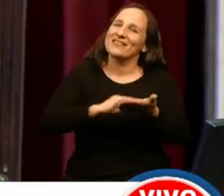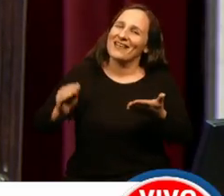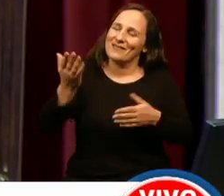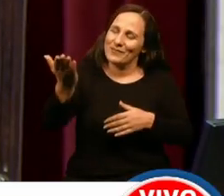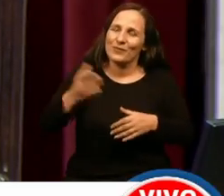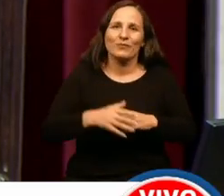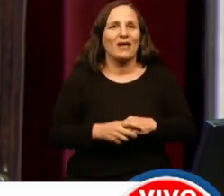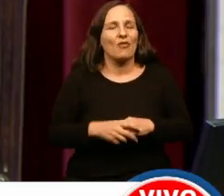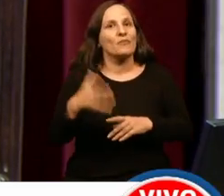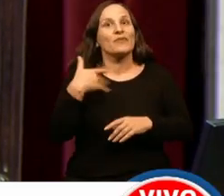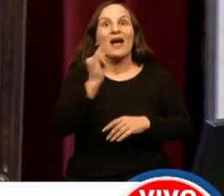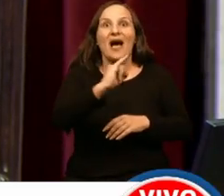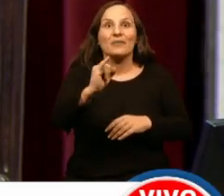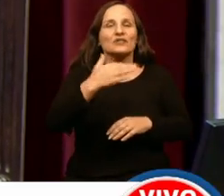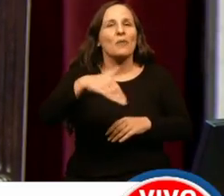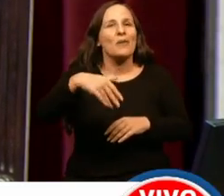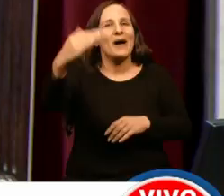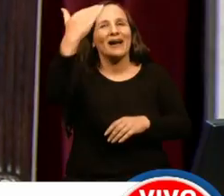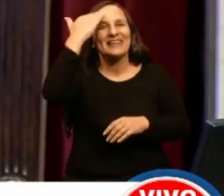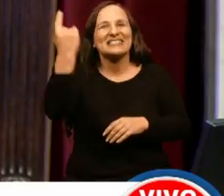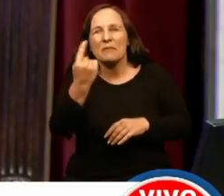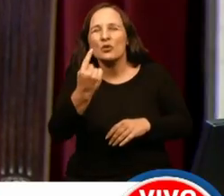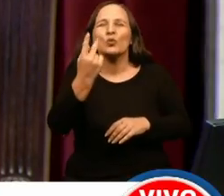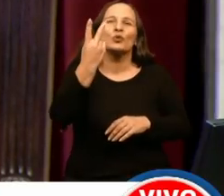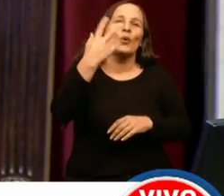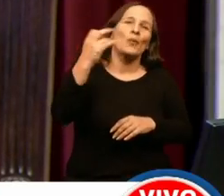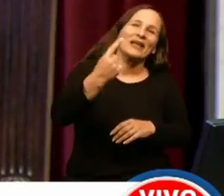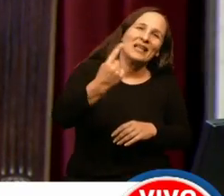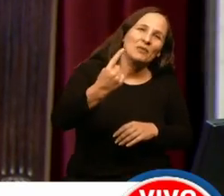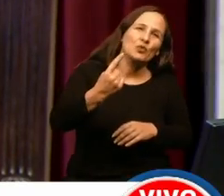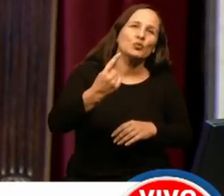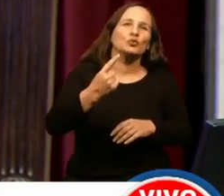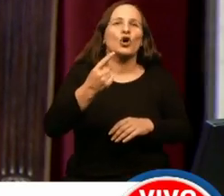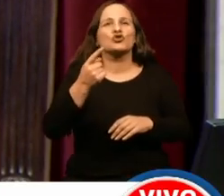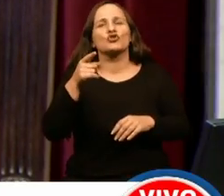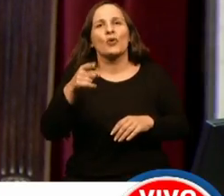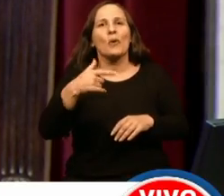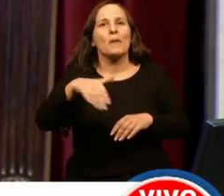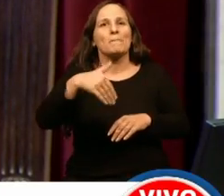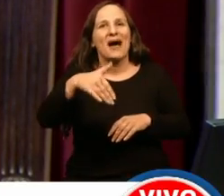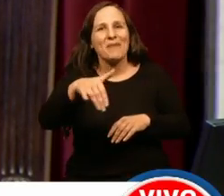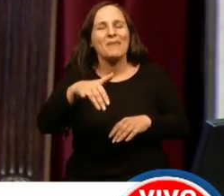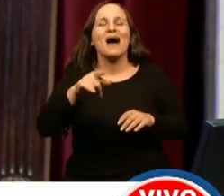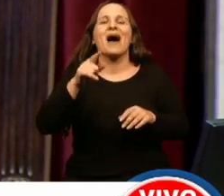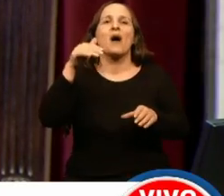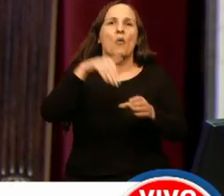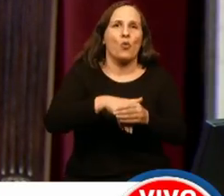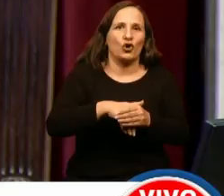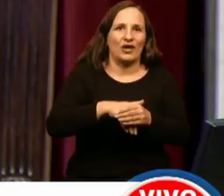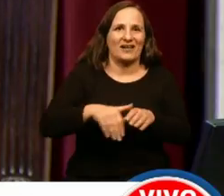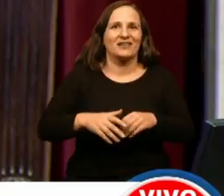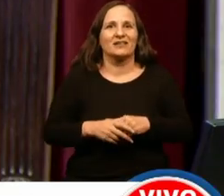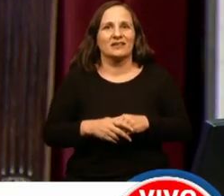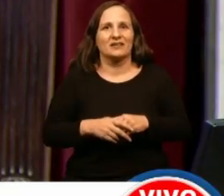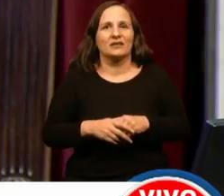les aviso que en 15 minutos 20 minutos máximo aproximadamente se va a estar votando para